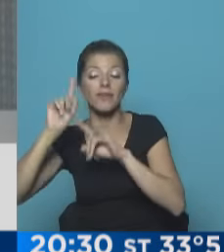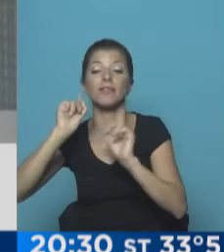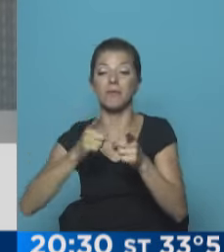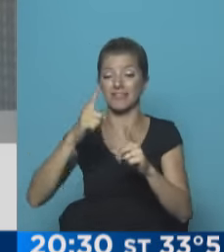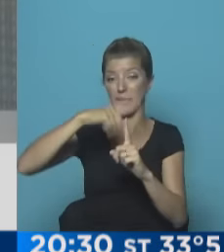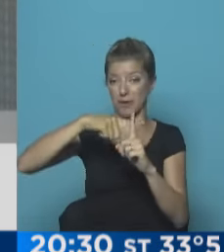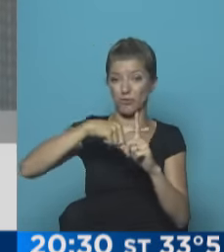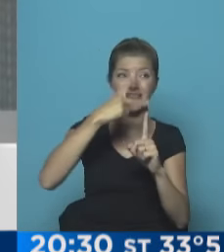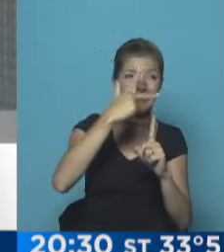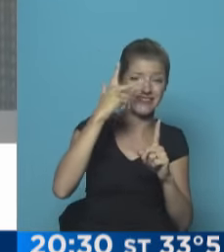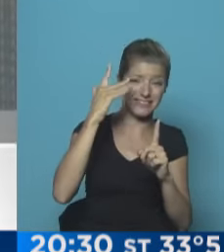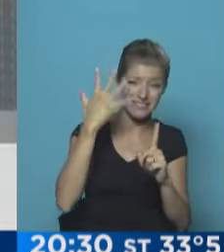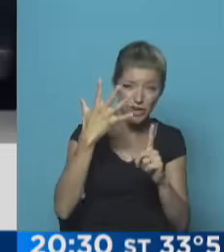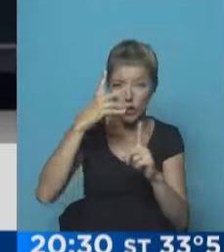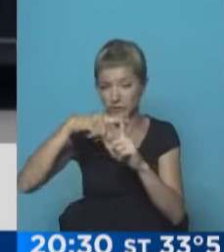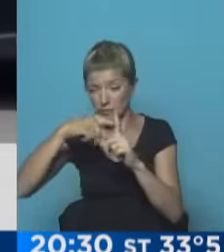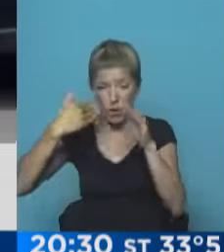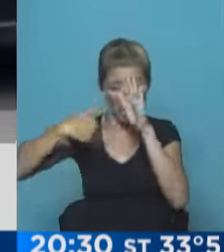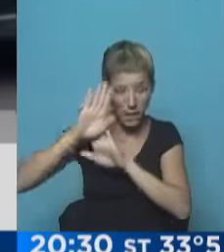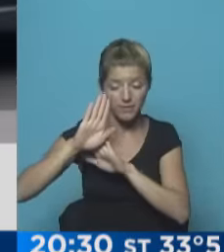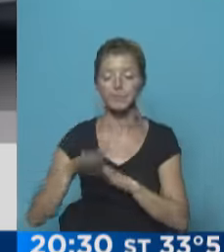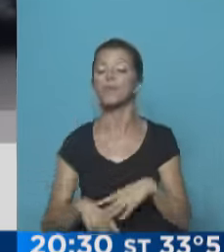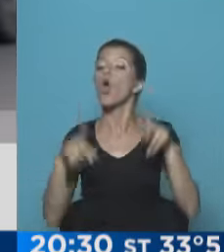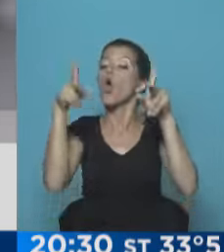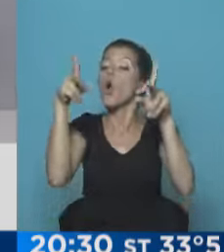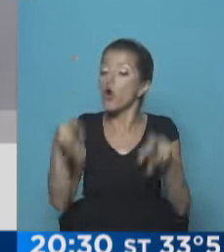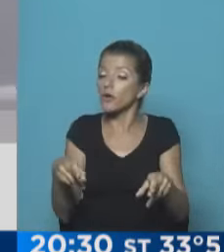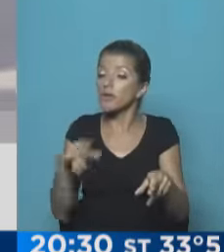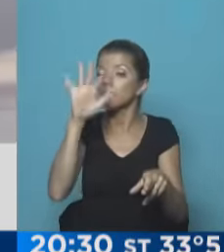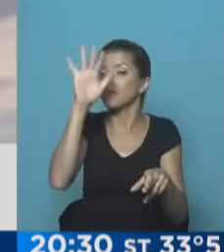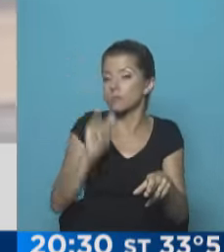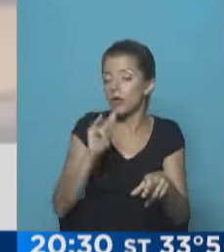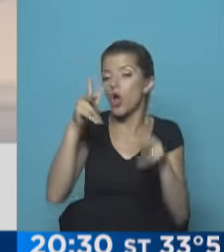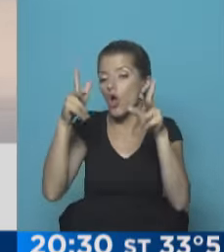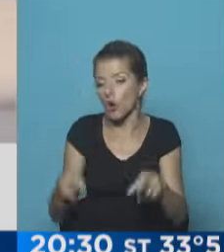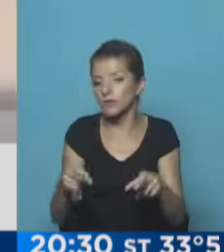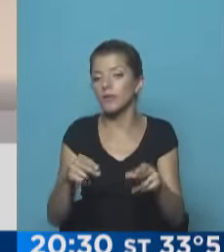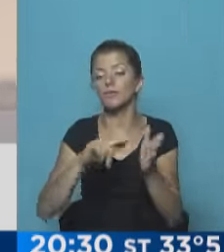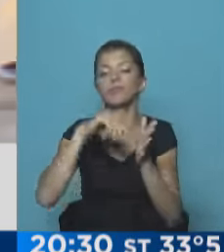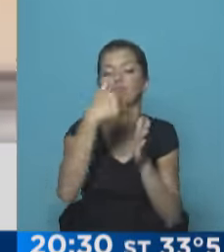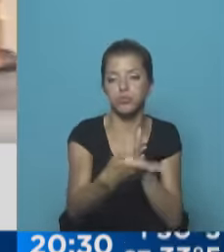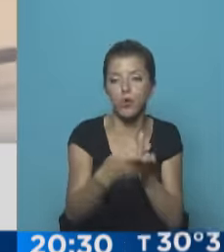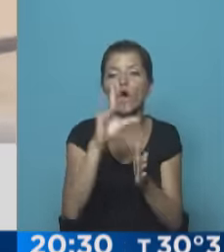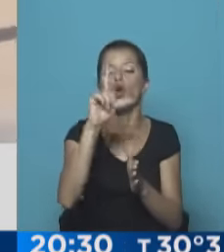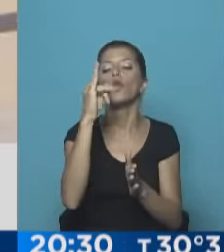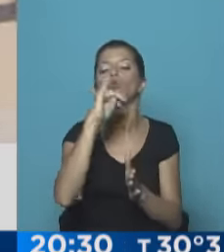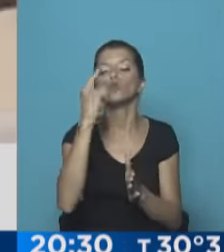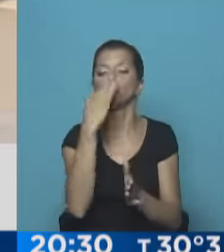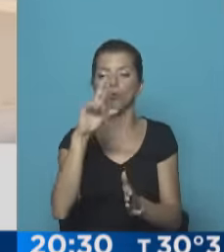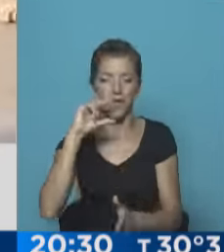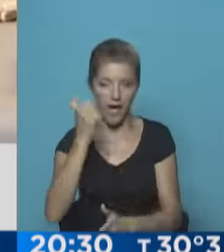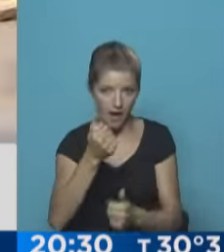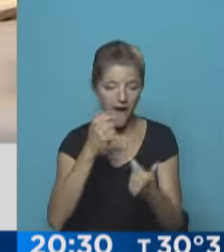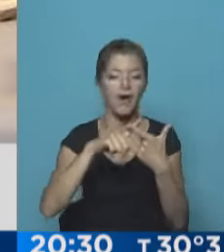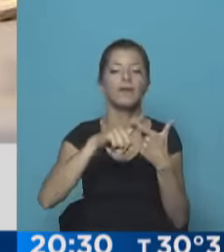de 35 grados. Y los cortes alcanzan a los vecinos de las localidades bonaerenses de Villa Luz Uriaga, Tablada, en el partido